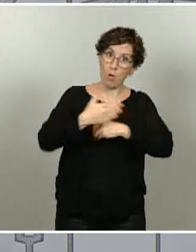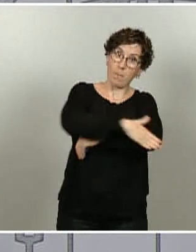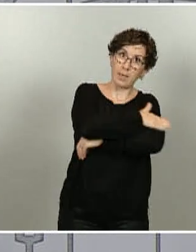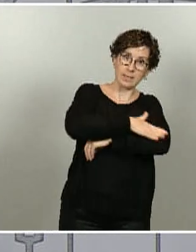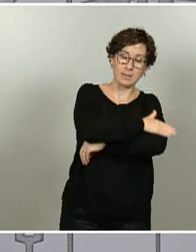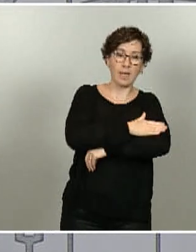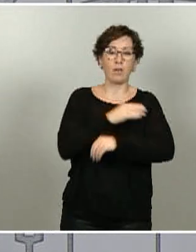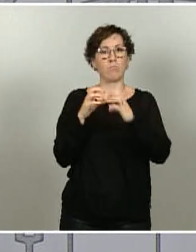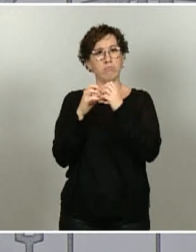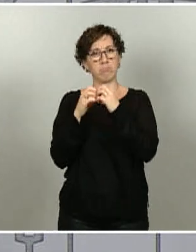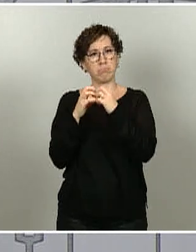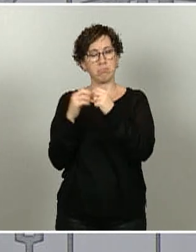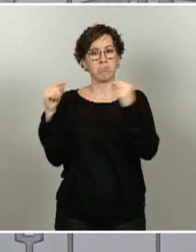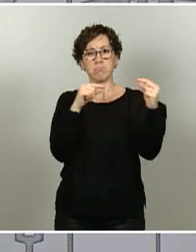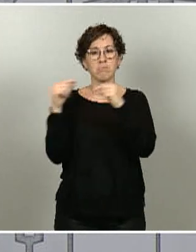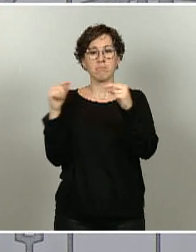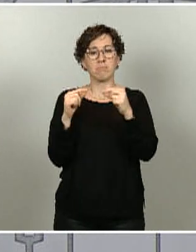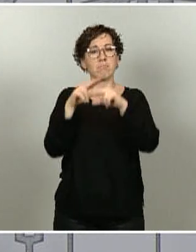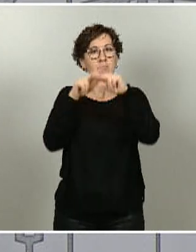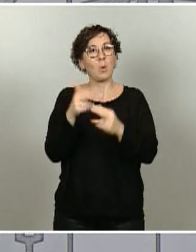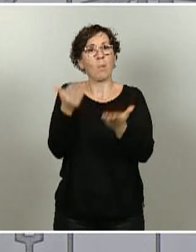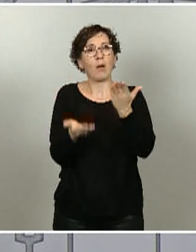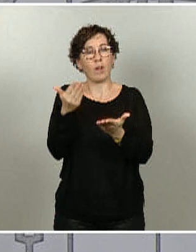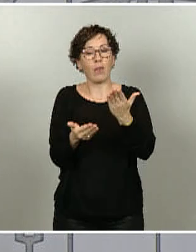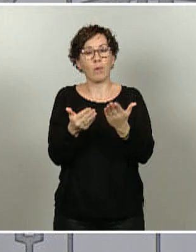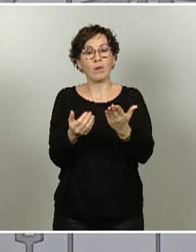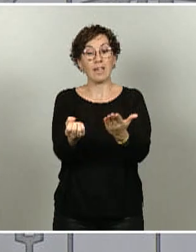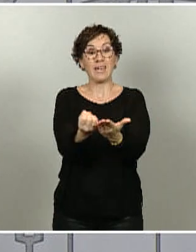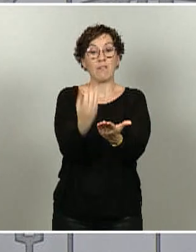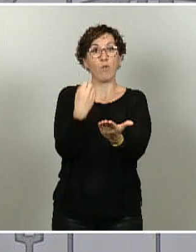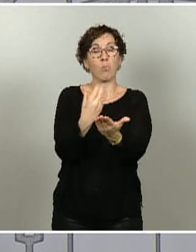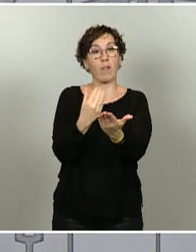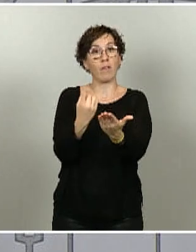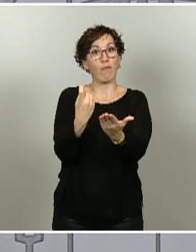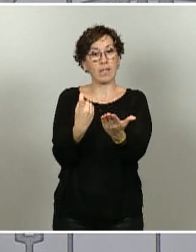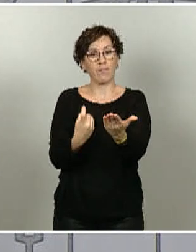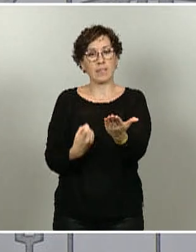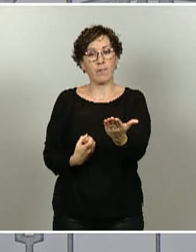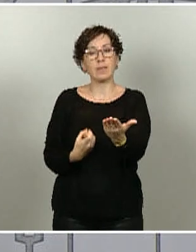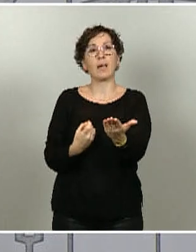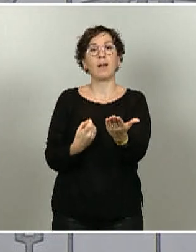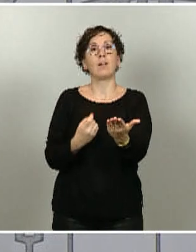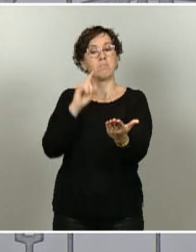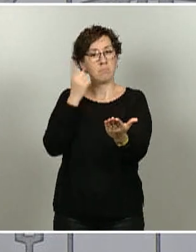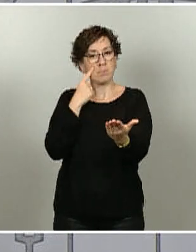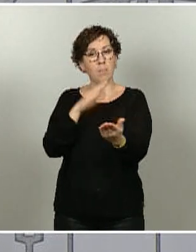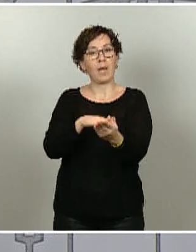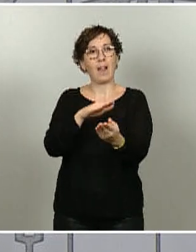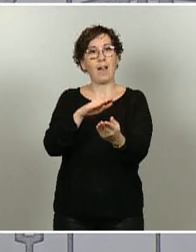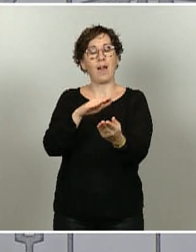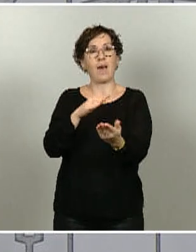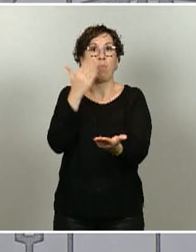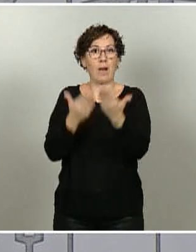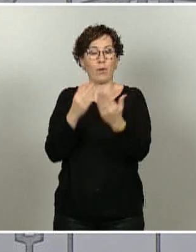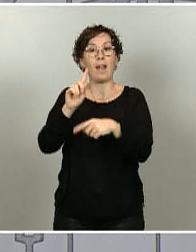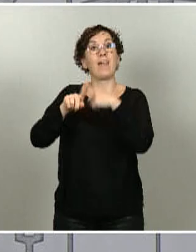una valoración, identifican la información que pueda faltar para valorar correctamente la situación y luego se hace una propuesta de cambio de